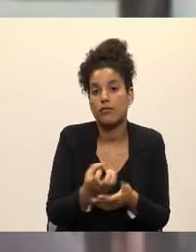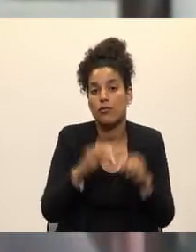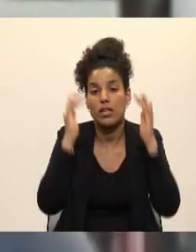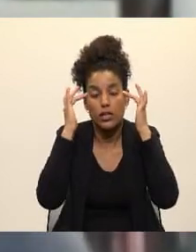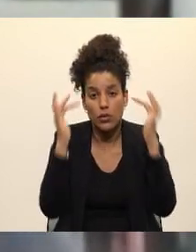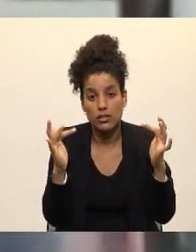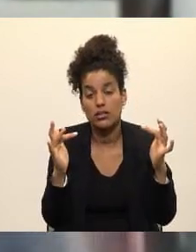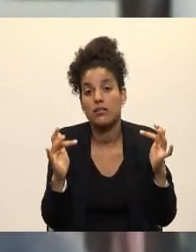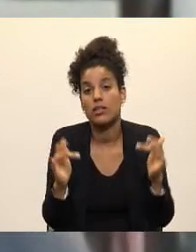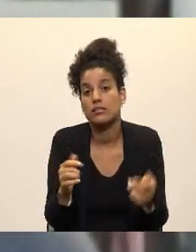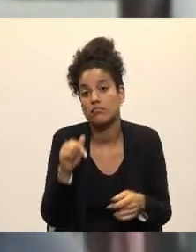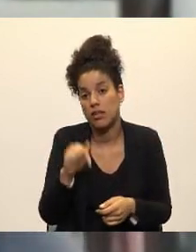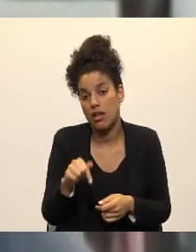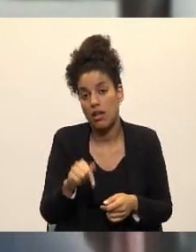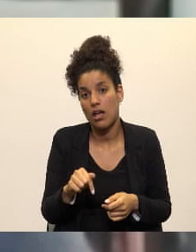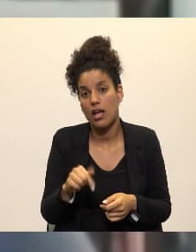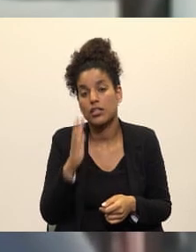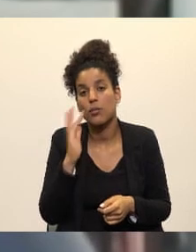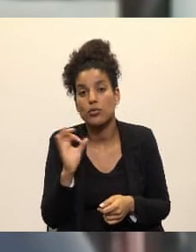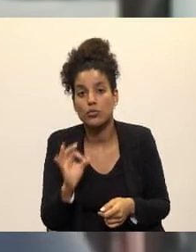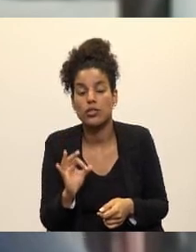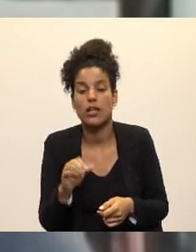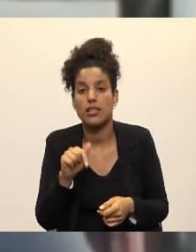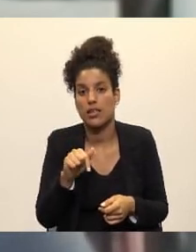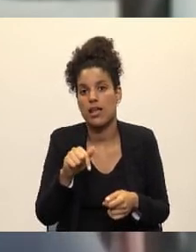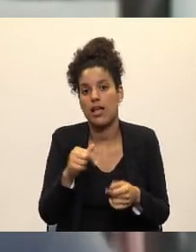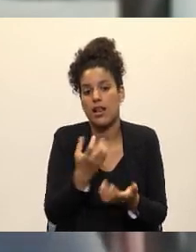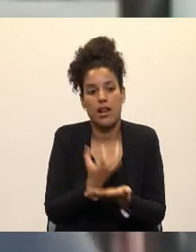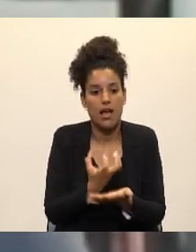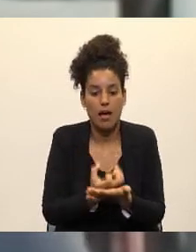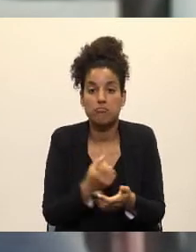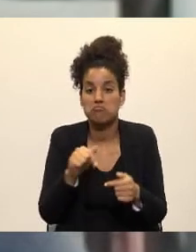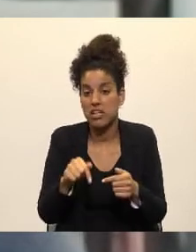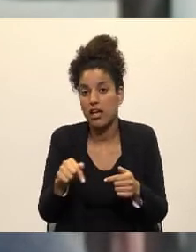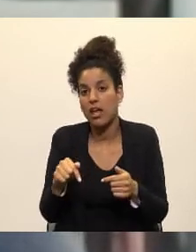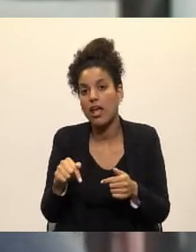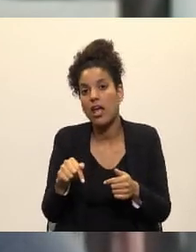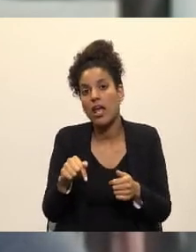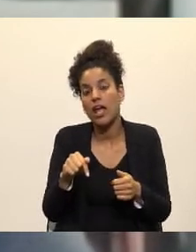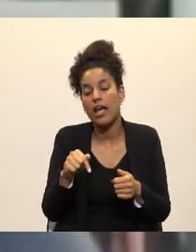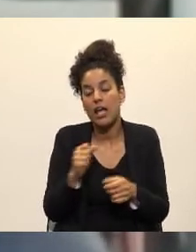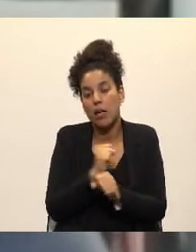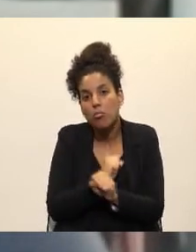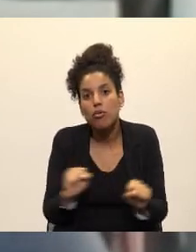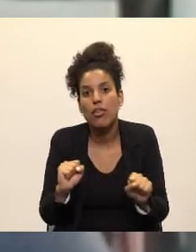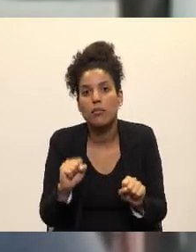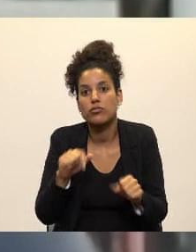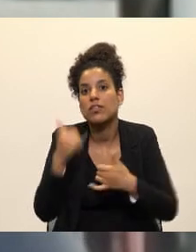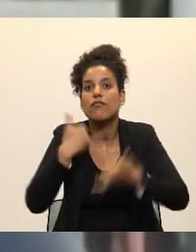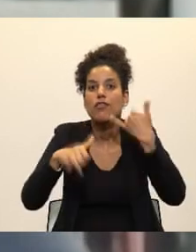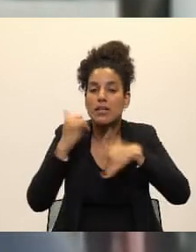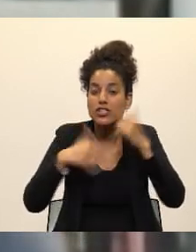esta posibilidad de la interoperabilidad de plataformas, que lo que genera, sin ningún lugar a duda, es